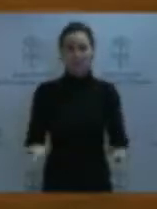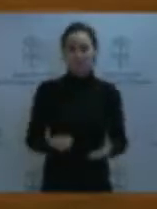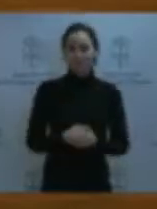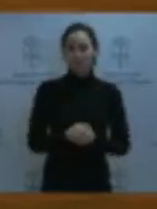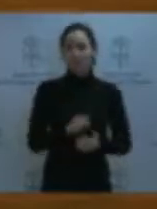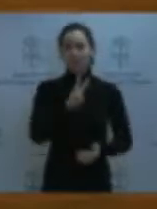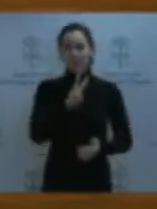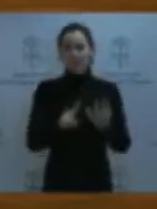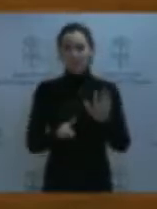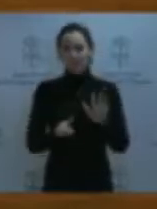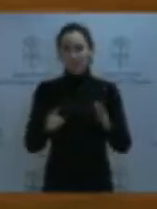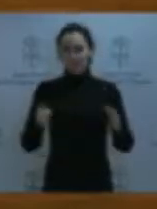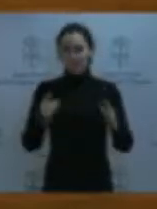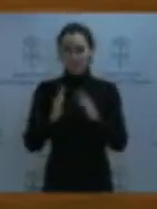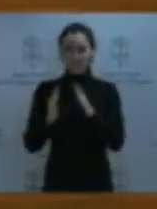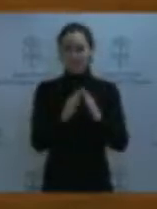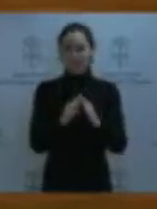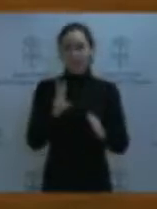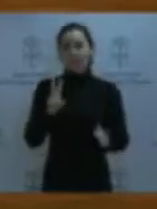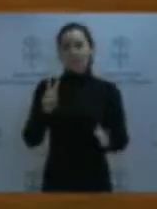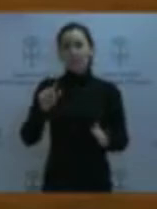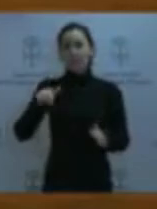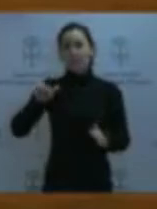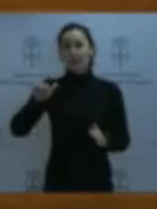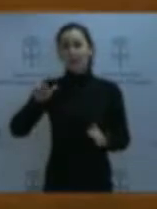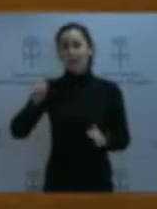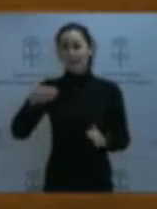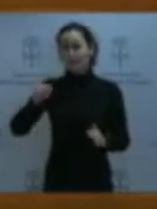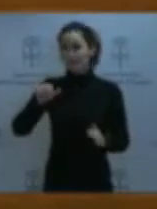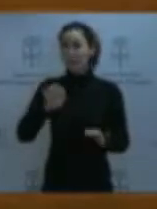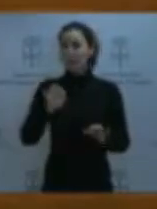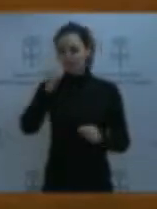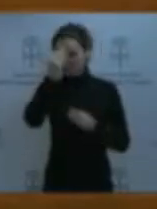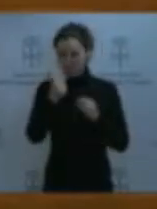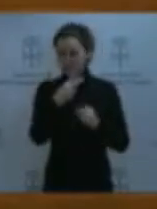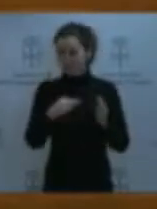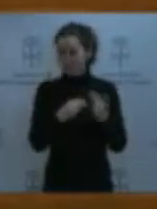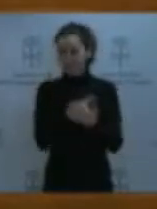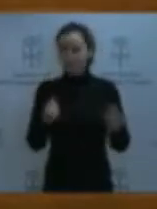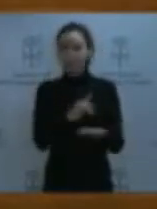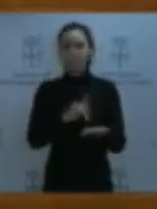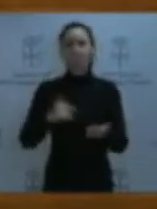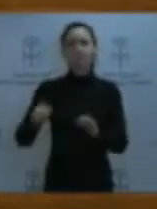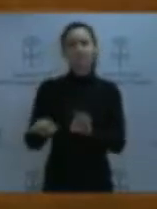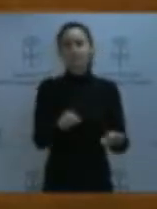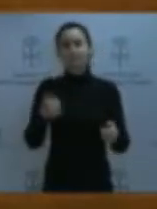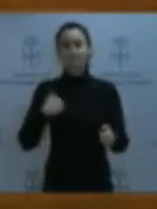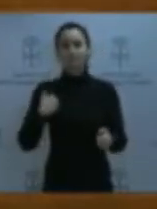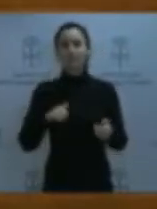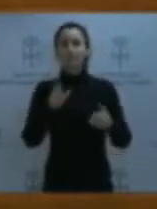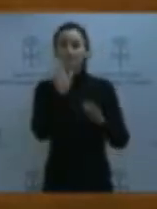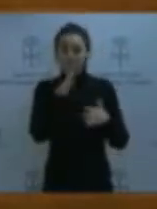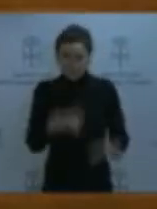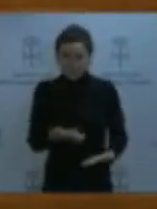viviendas de Pumarabule ya estaban previstas en 2016. Y aún están en fase